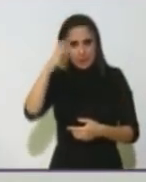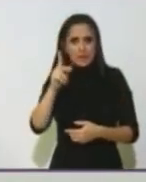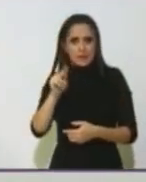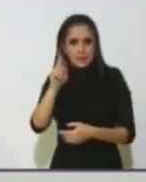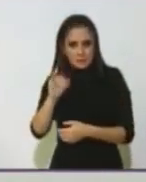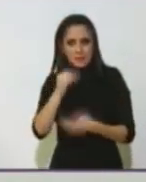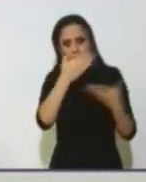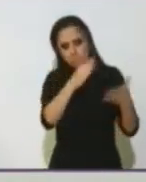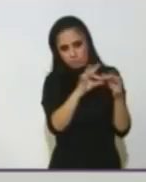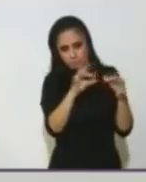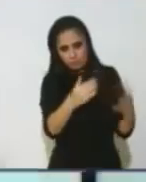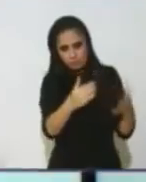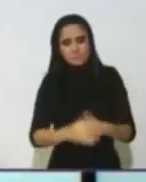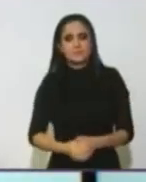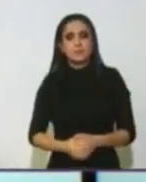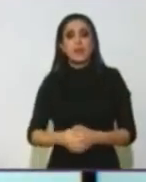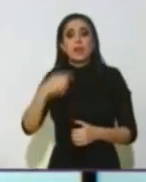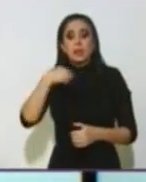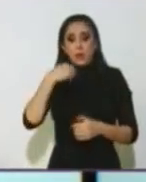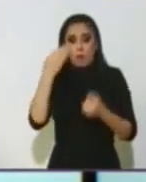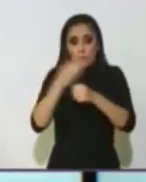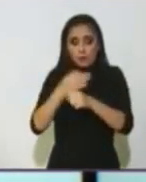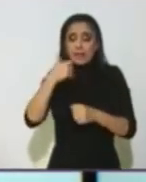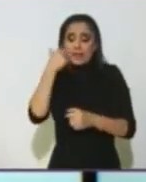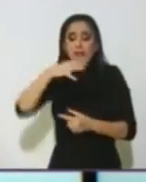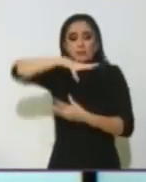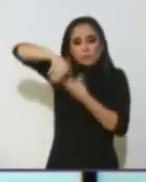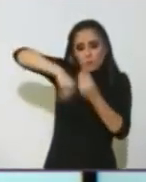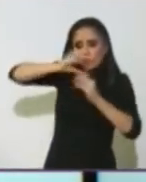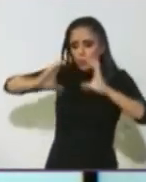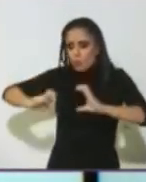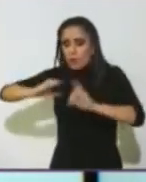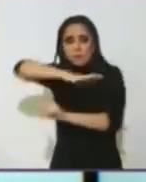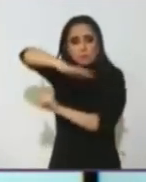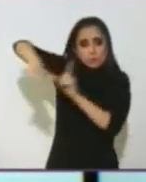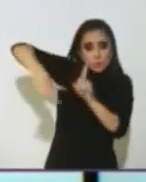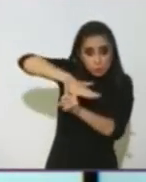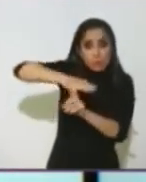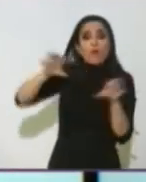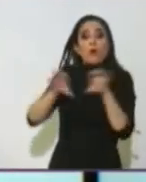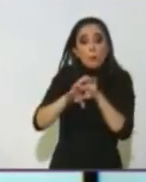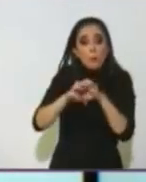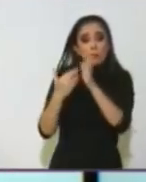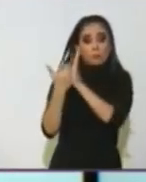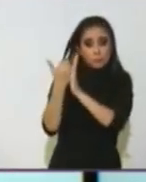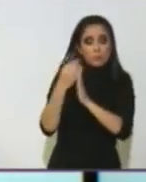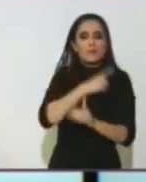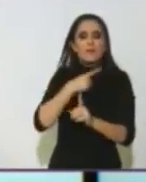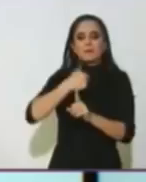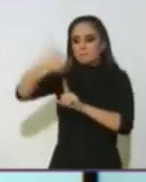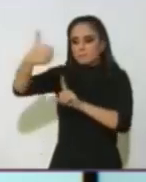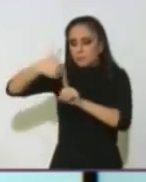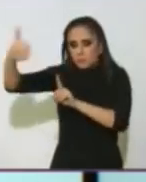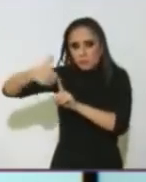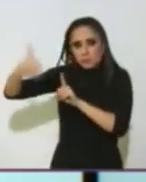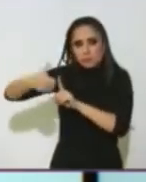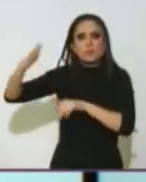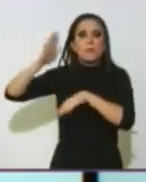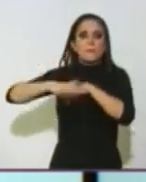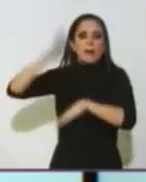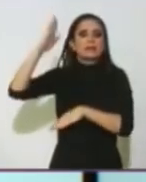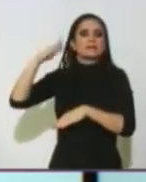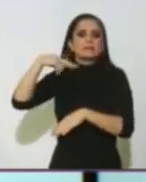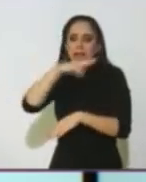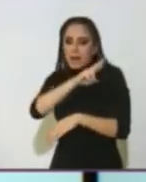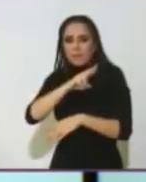segundos adelante mikel para hacer sustentables necesitamos reducir los tiempos de traslado con metro trenes suburbanos y el periférico exterior